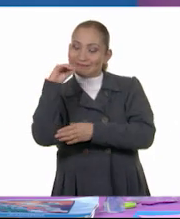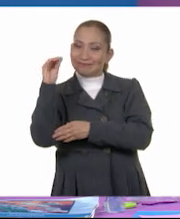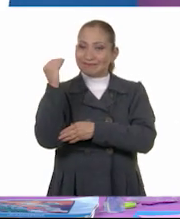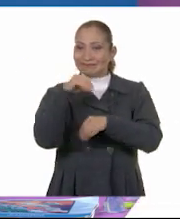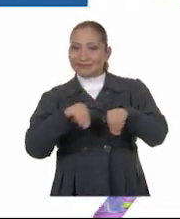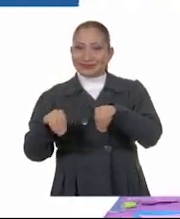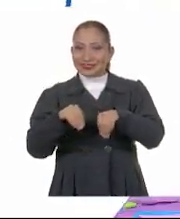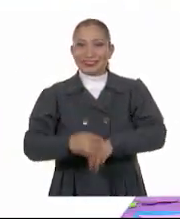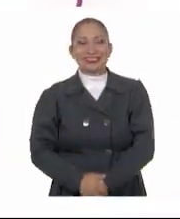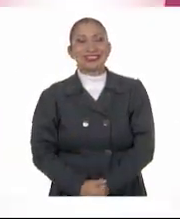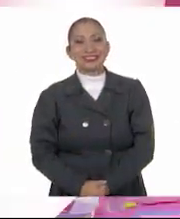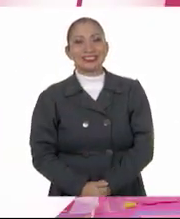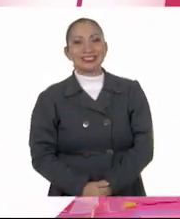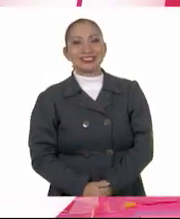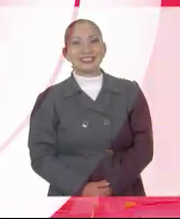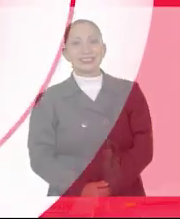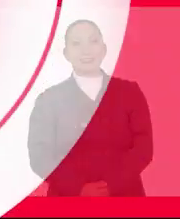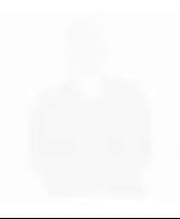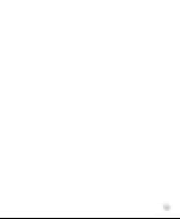movernos un poco.